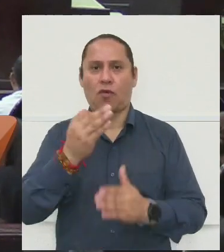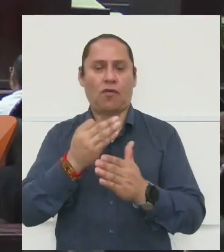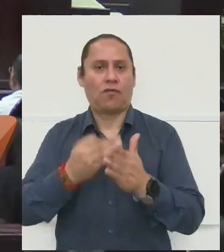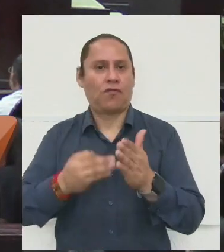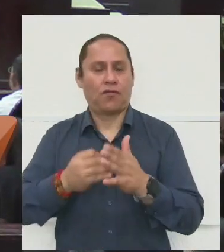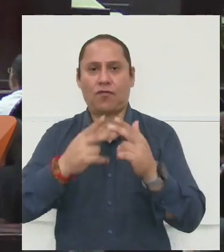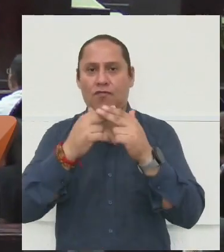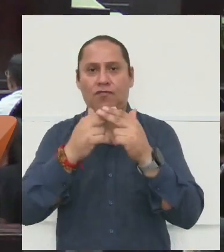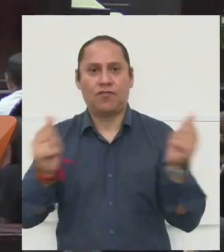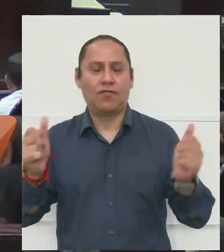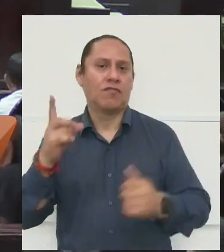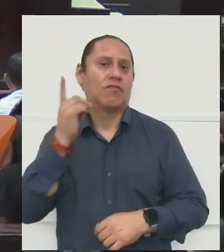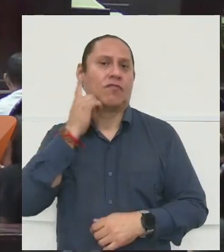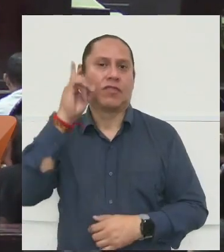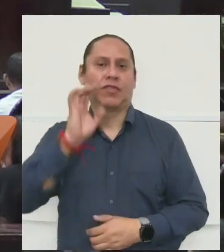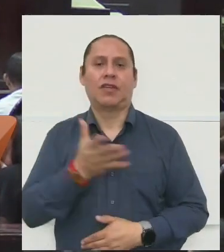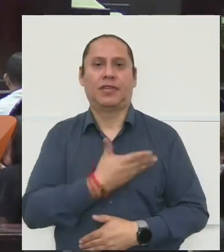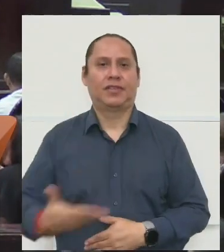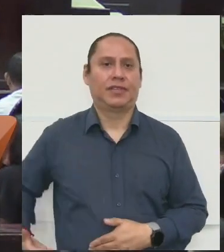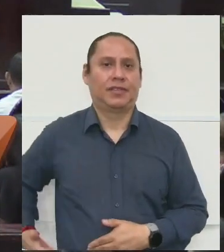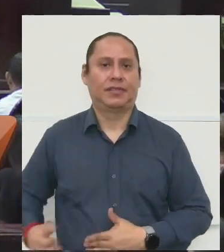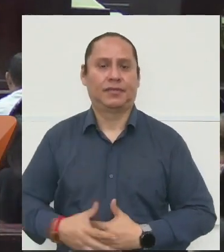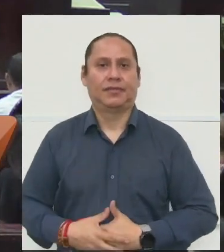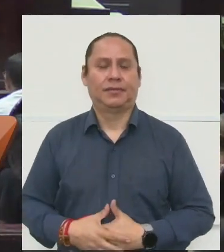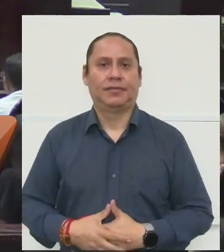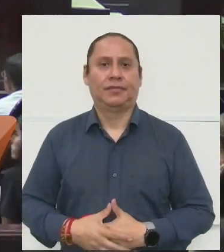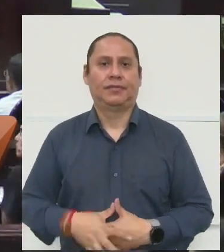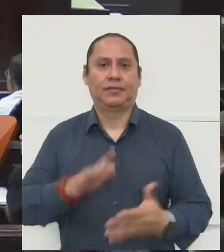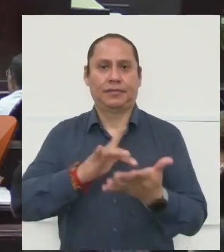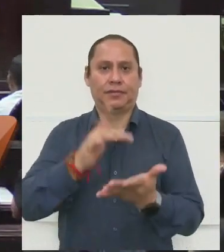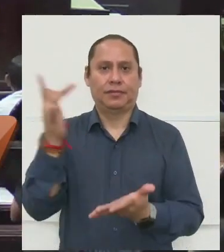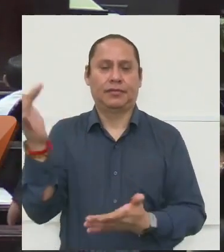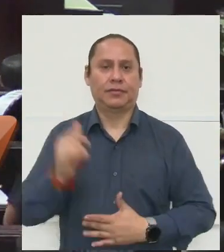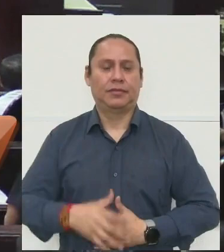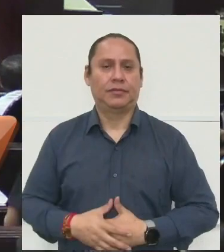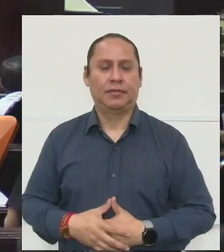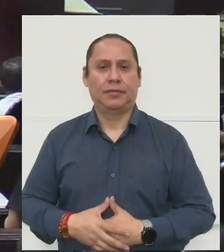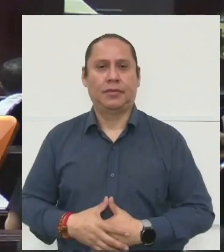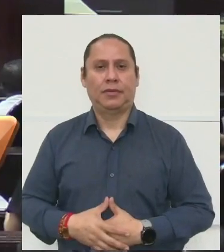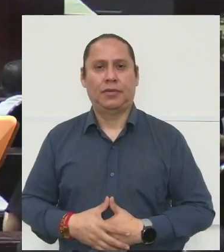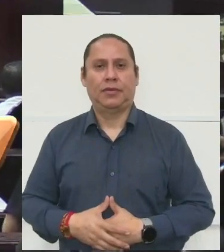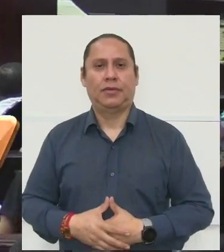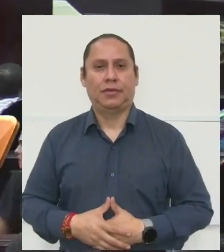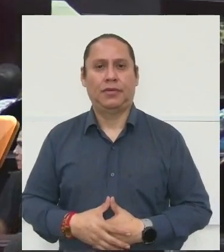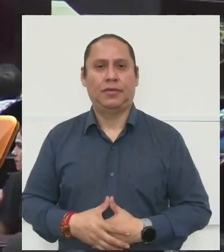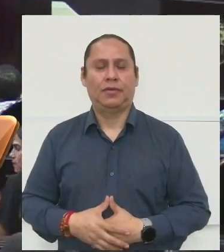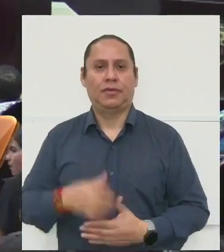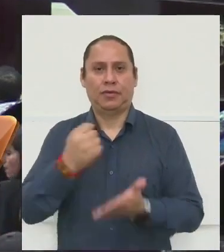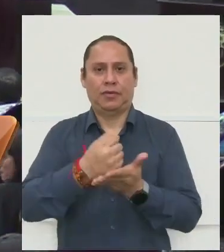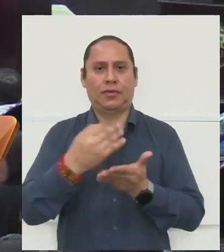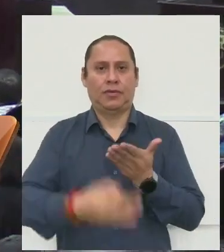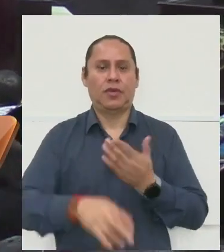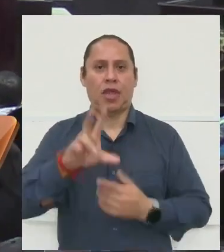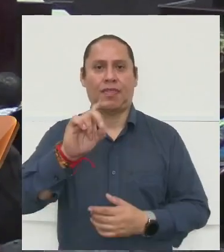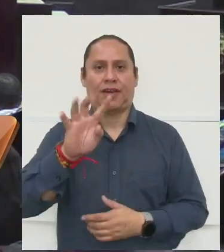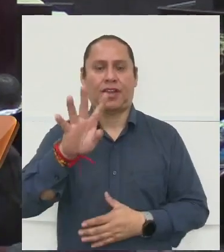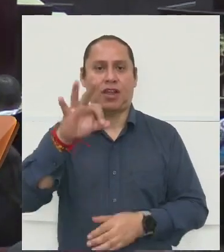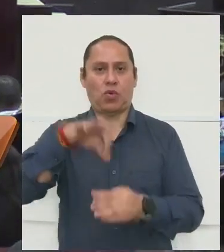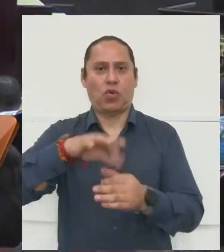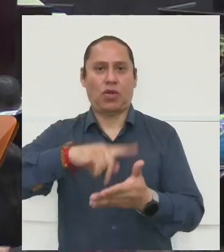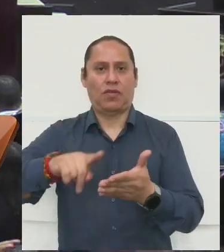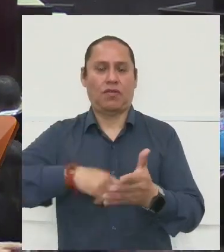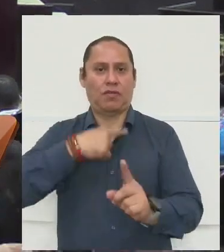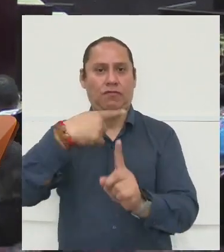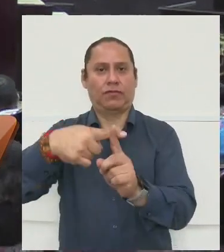falta ningún legislador por emitir su voto diputada presidenta Gracias diputada secretaria aprobado con 34